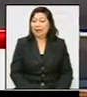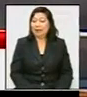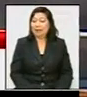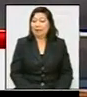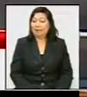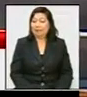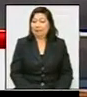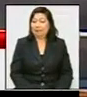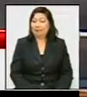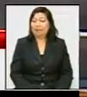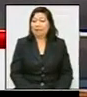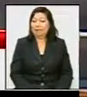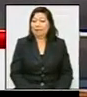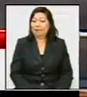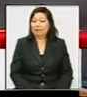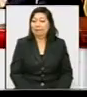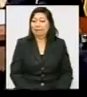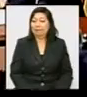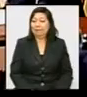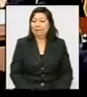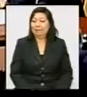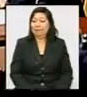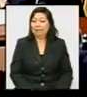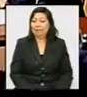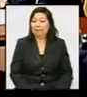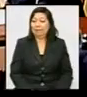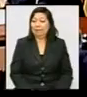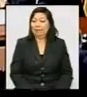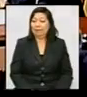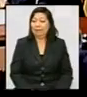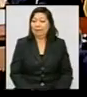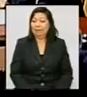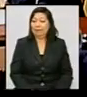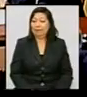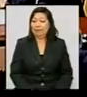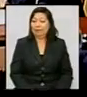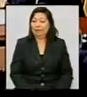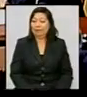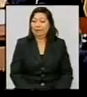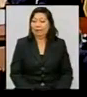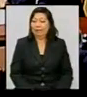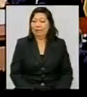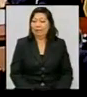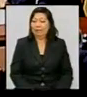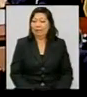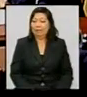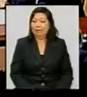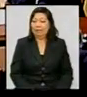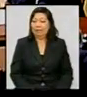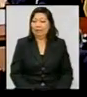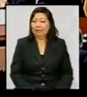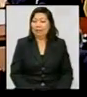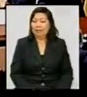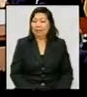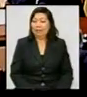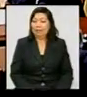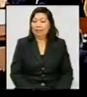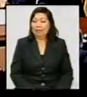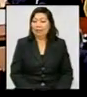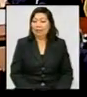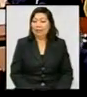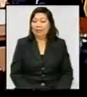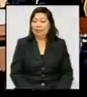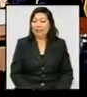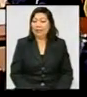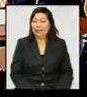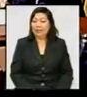Tiene la palabra el congresista Wilmer Rosas. Ya concluyó su tiempo, ahorita le hemos dado un tiempo adicional. Presidente,